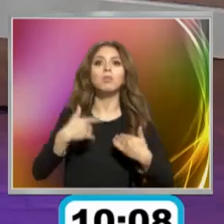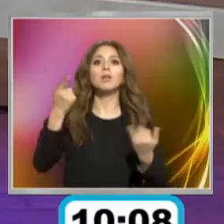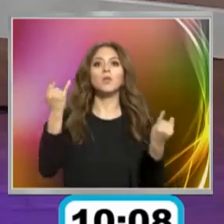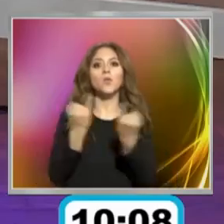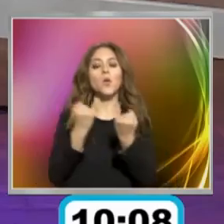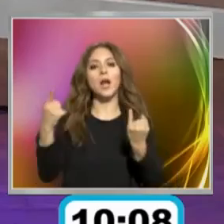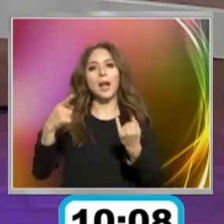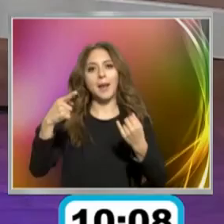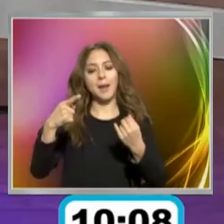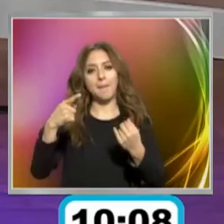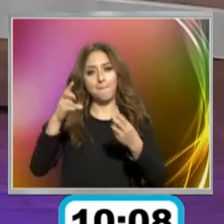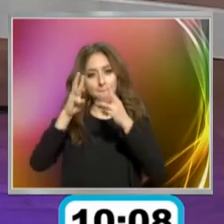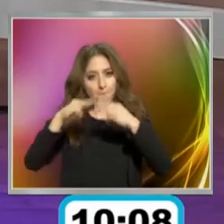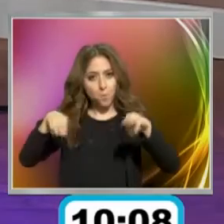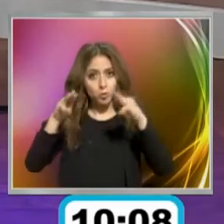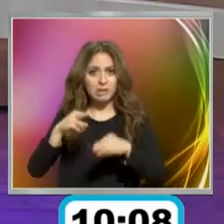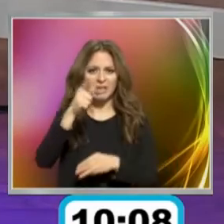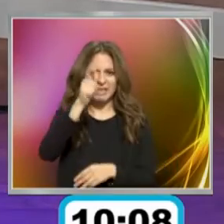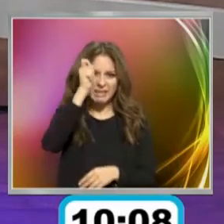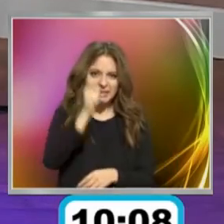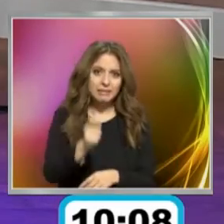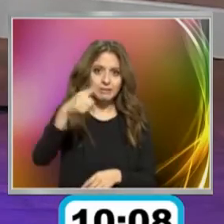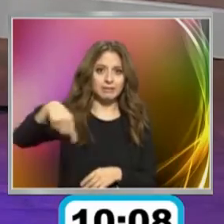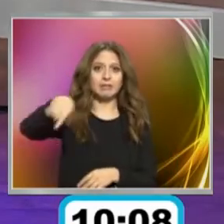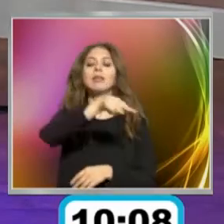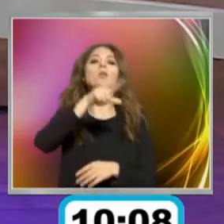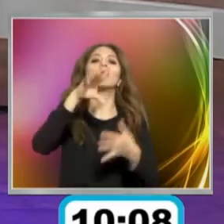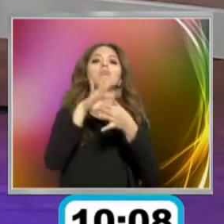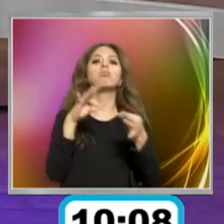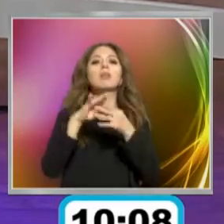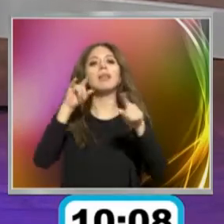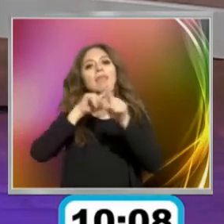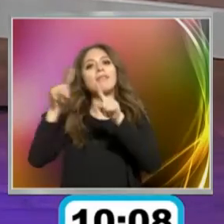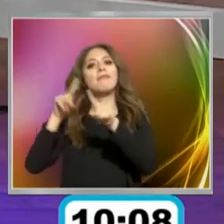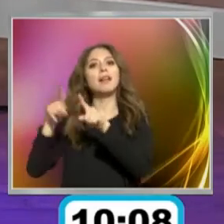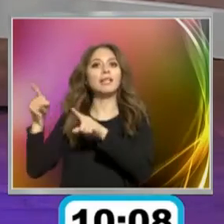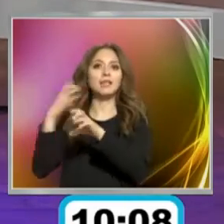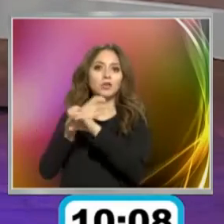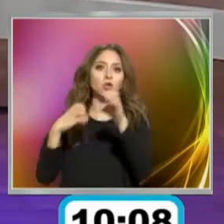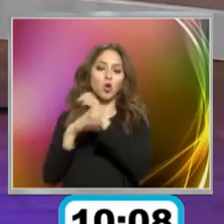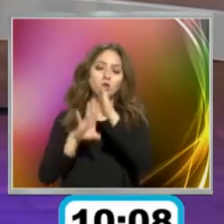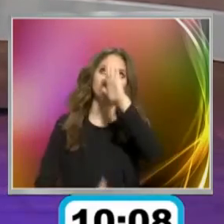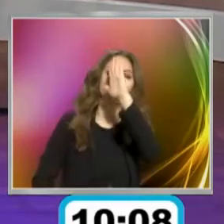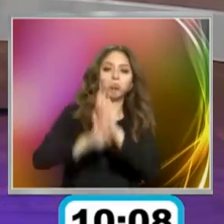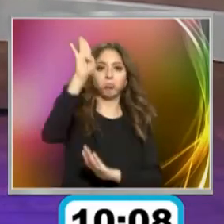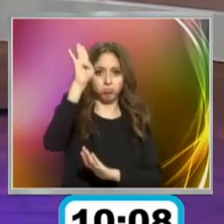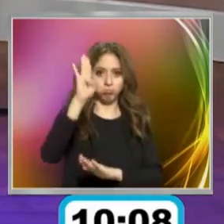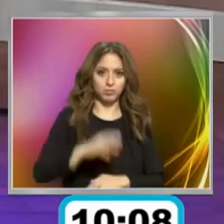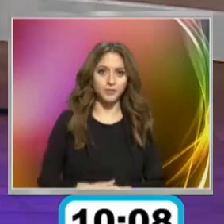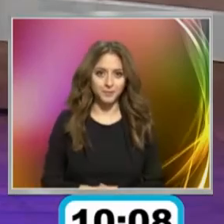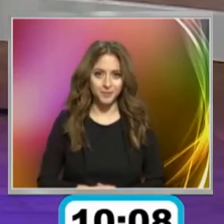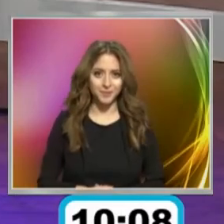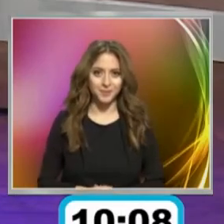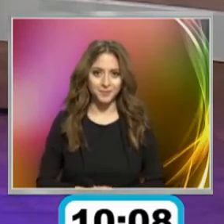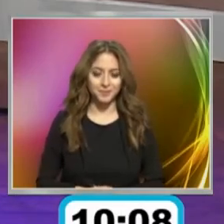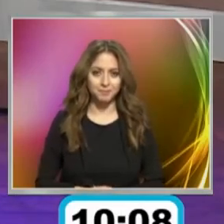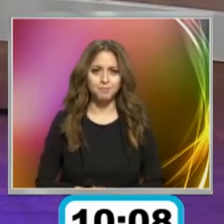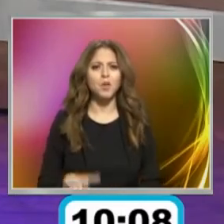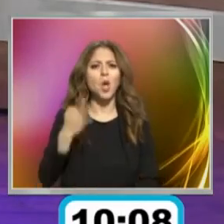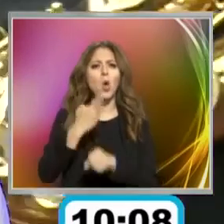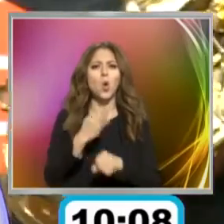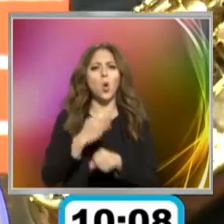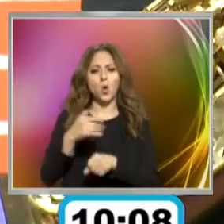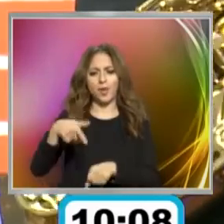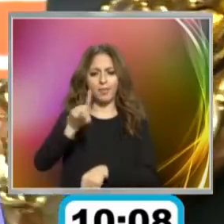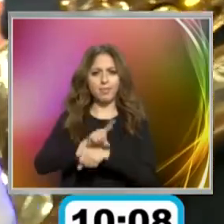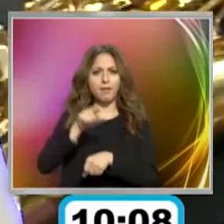vida de la música como lo que es, ¿no? Pues una experiencia constante de cosas diferentes. Sin duda, de crecimiento, de compartir. Totalmente. ¿Qué vamos a escuchar